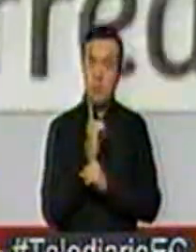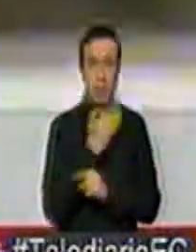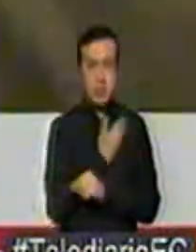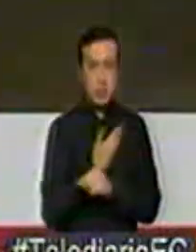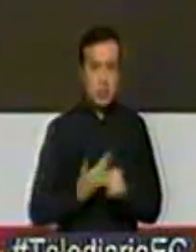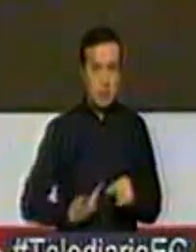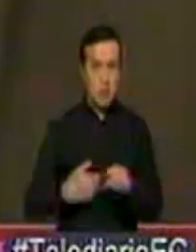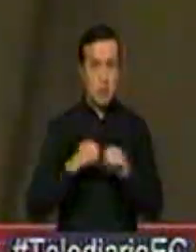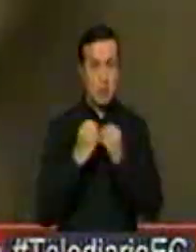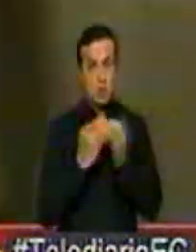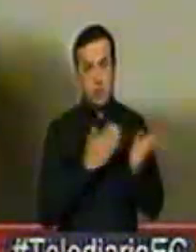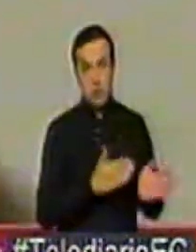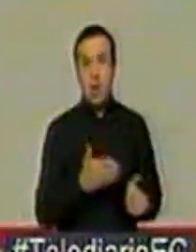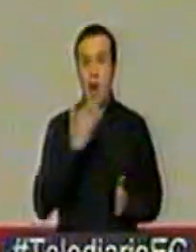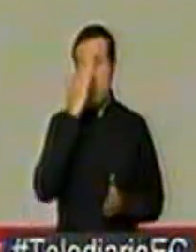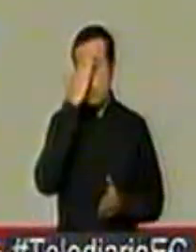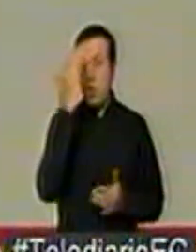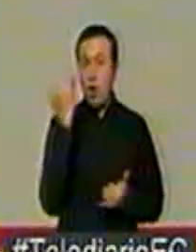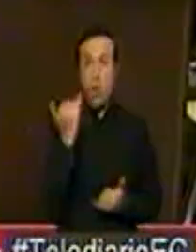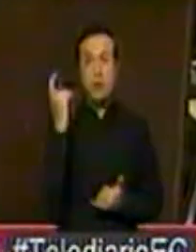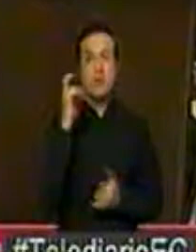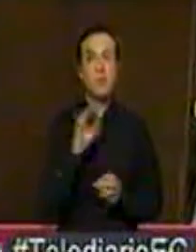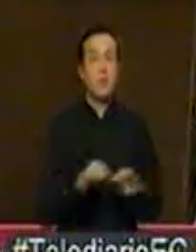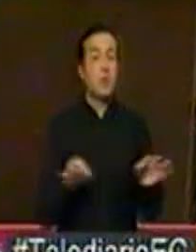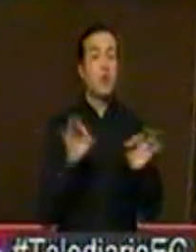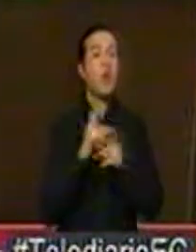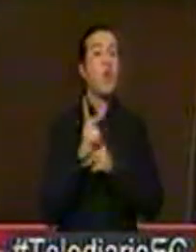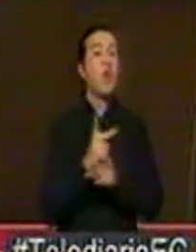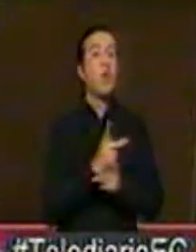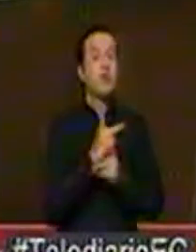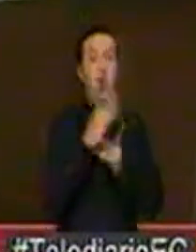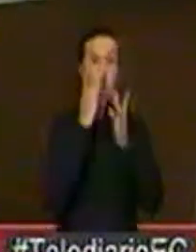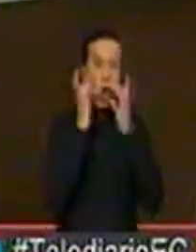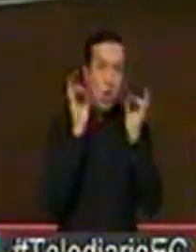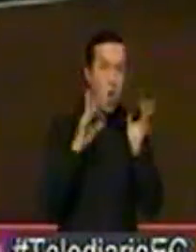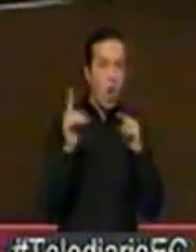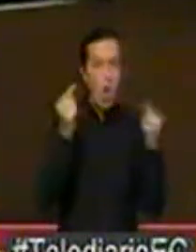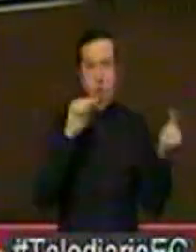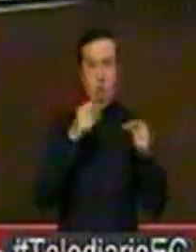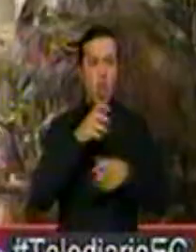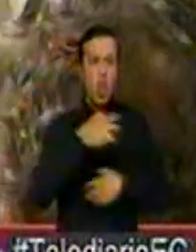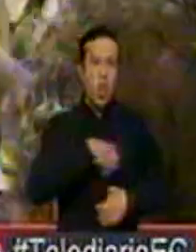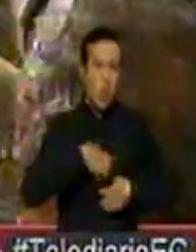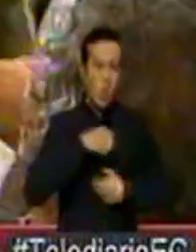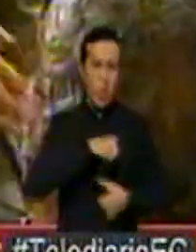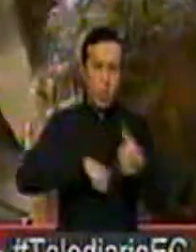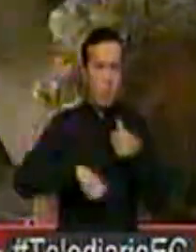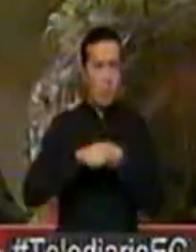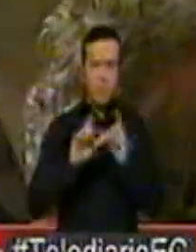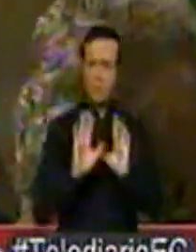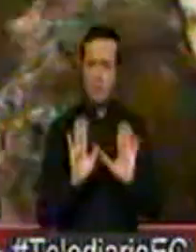del organismo asegura que este es el momento para que el Consejo actúe sin odios ni revanchismos. Alec Llanos, Medios Públicos.